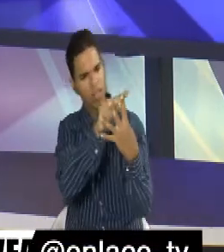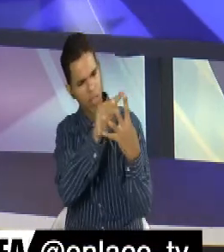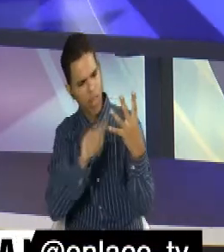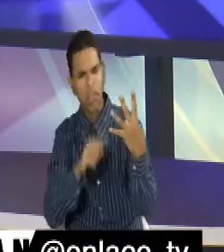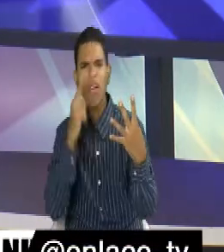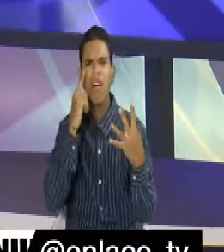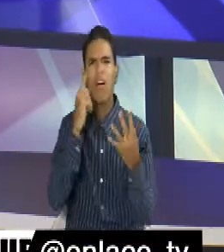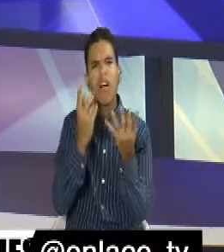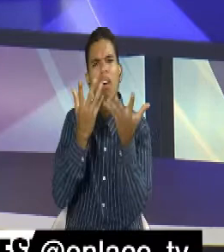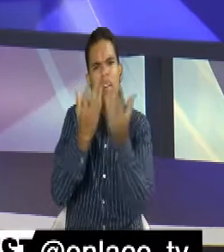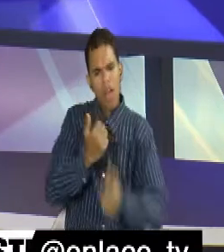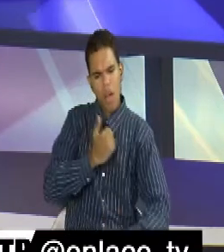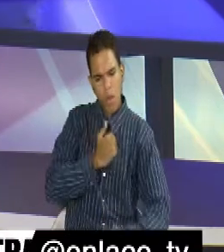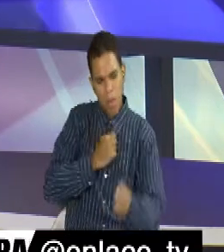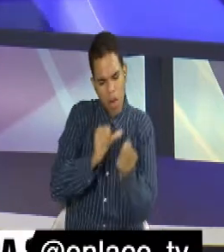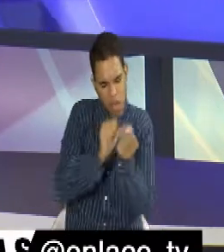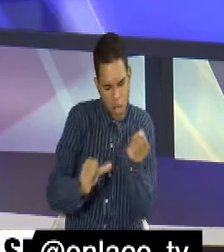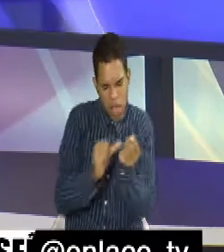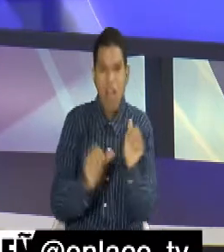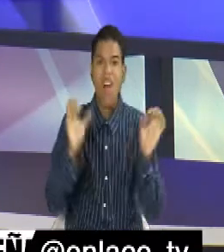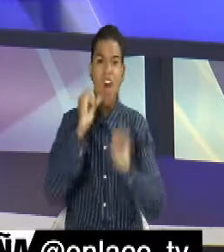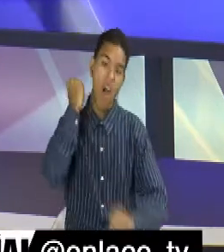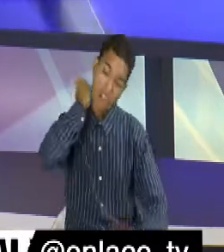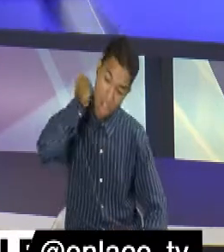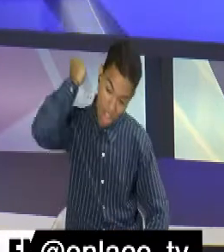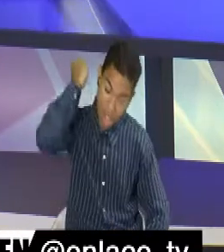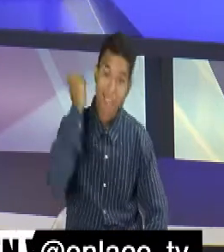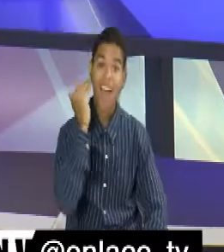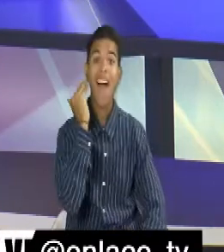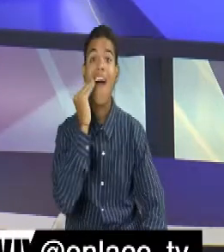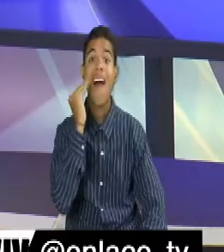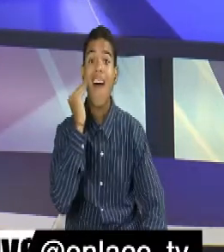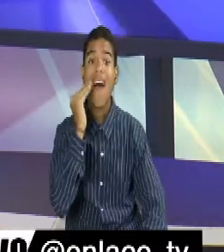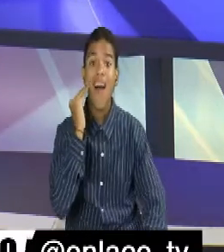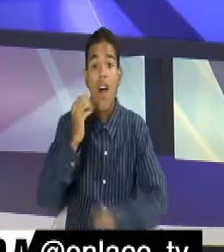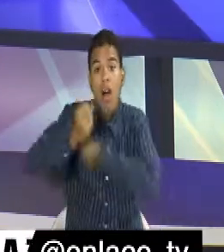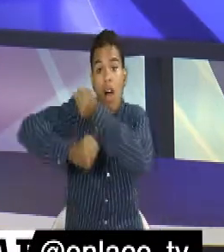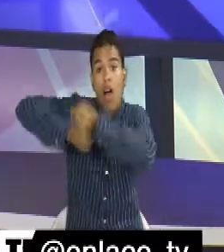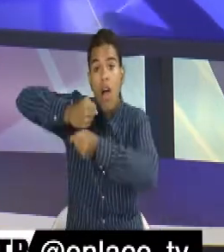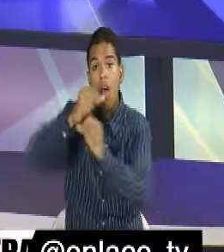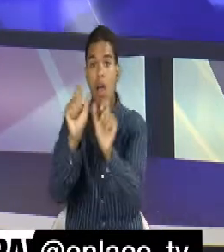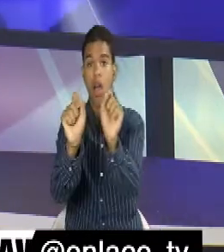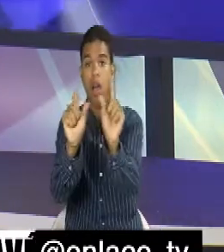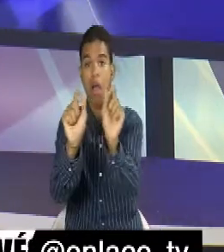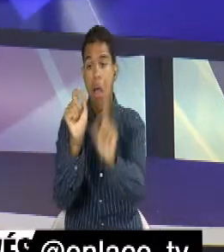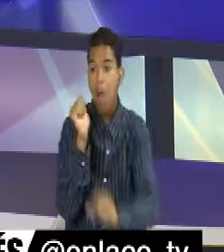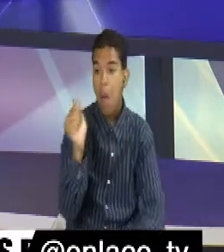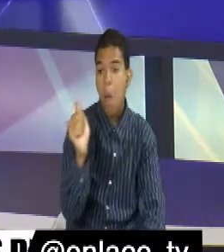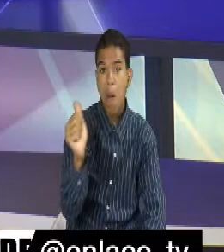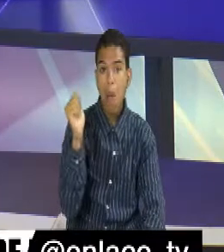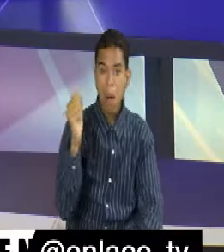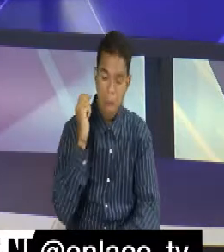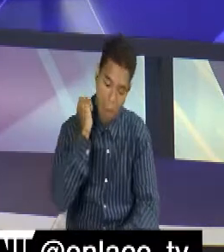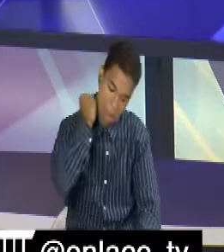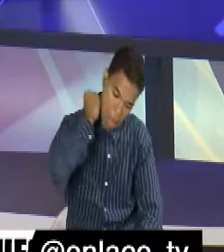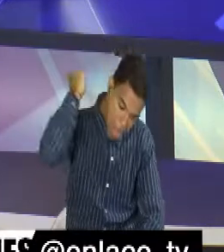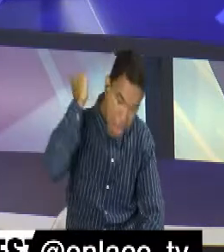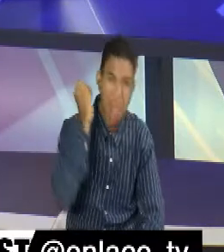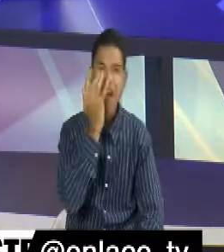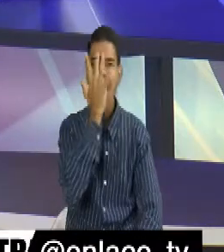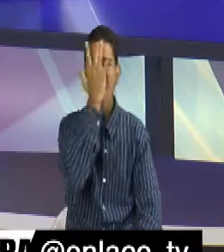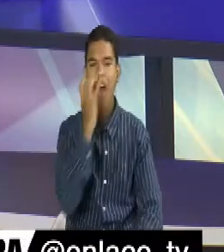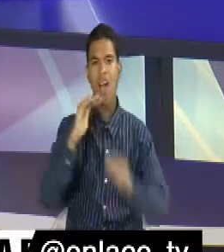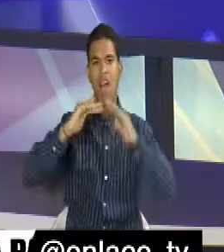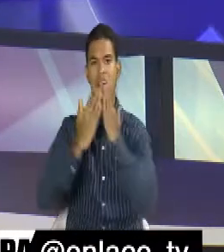Hospital Regional del Magdalena Medio. La niña habría tomado la decisión de atentar contra su propia vida, al parecer, porque es víctima de bullying en el